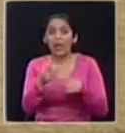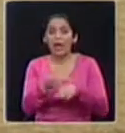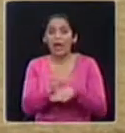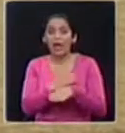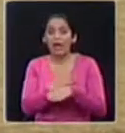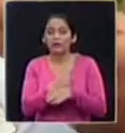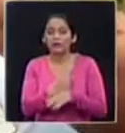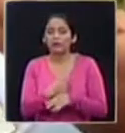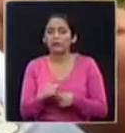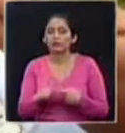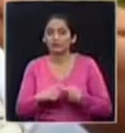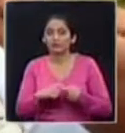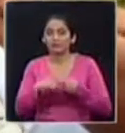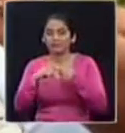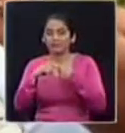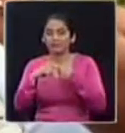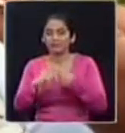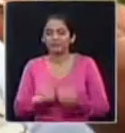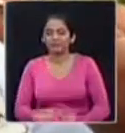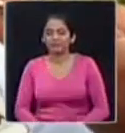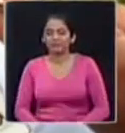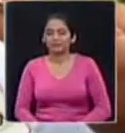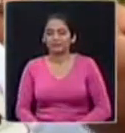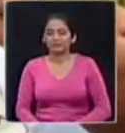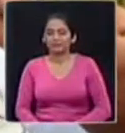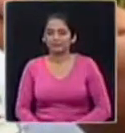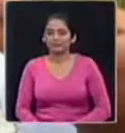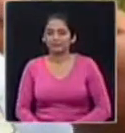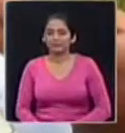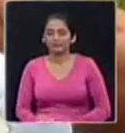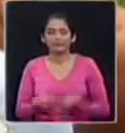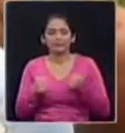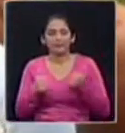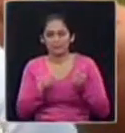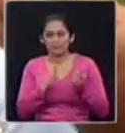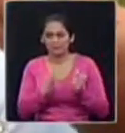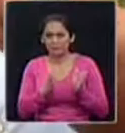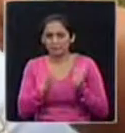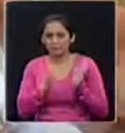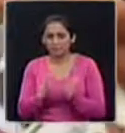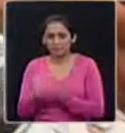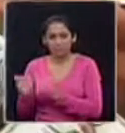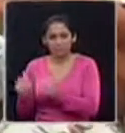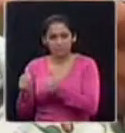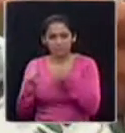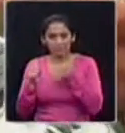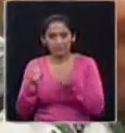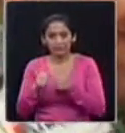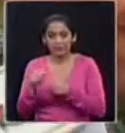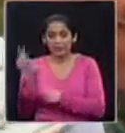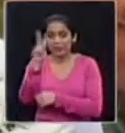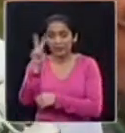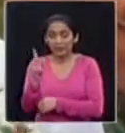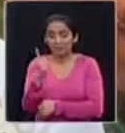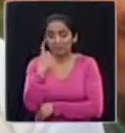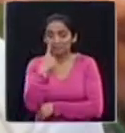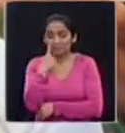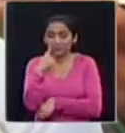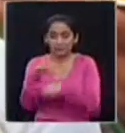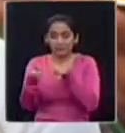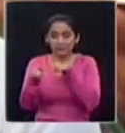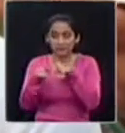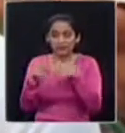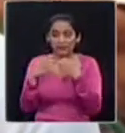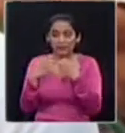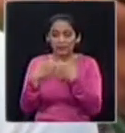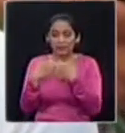juego. He venido trabajando muy bien, esperemos el día viernes poder abrir en el 11 titular. Equipo que te juega muy bien, que